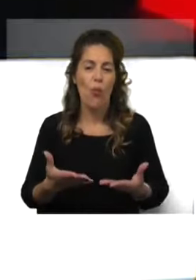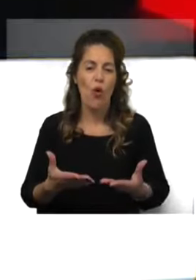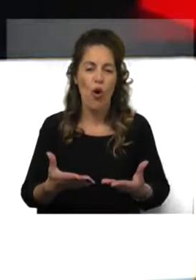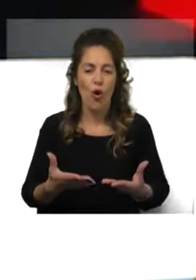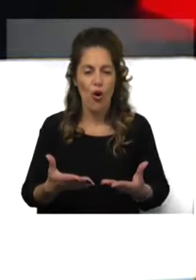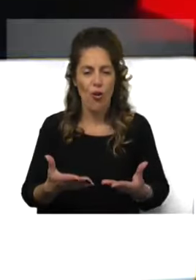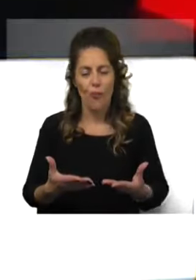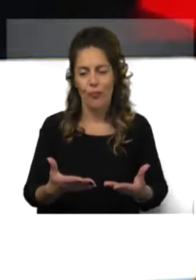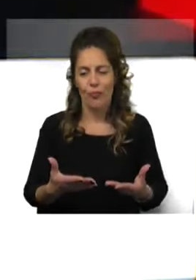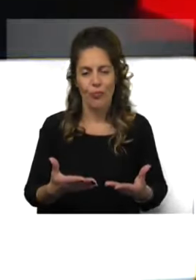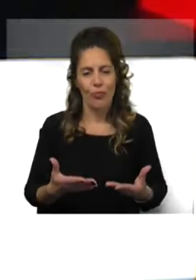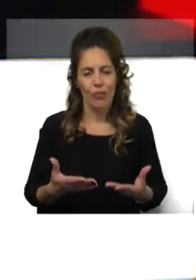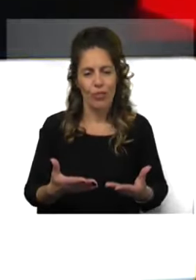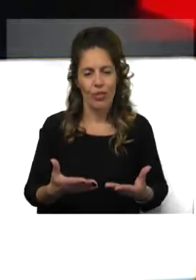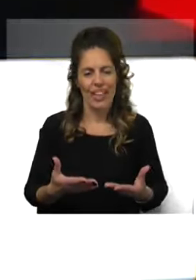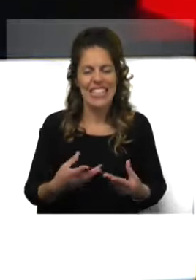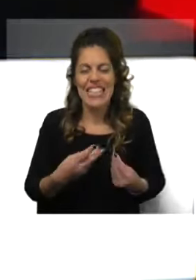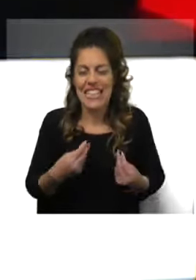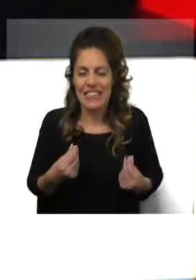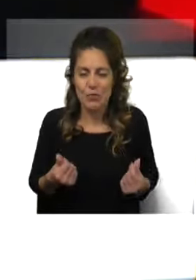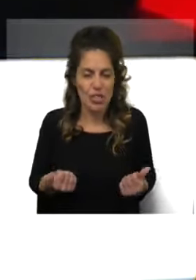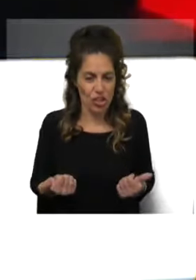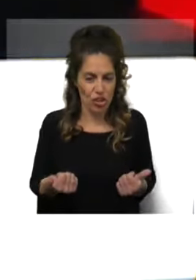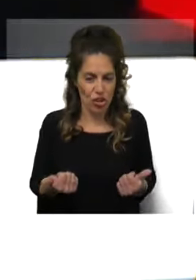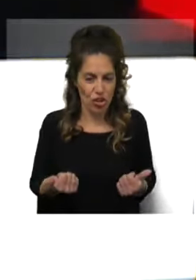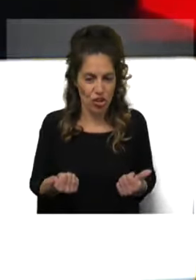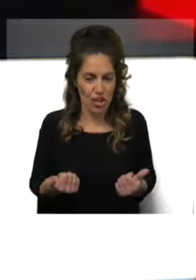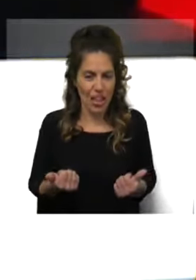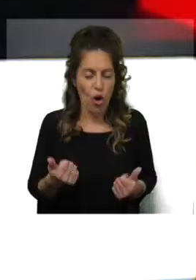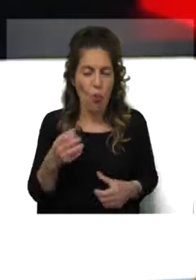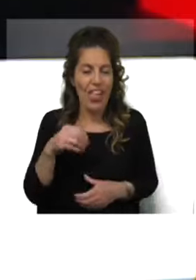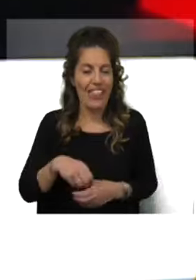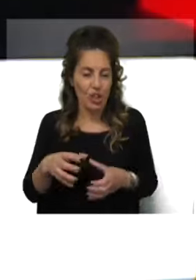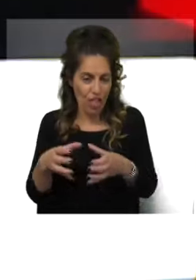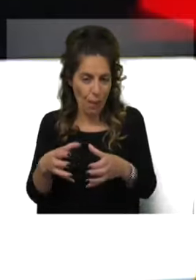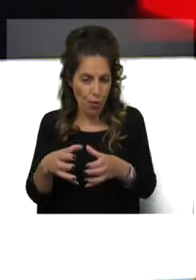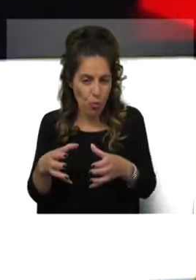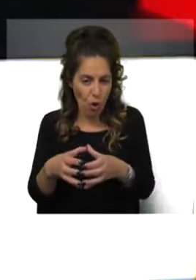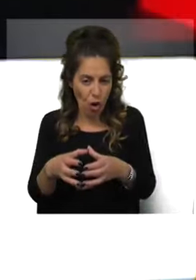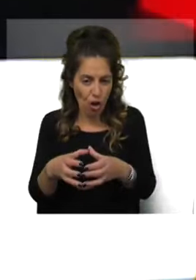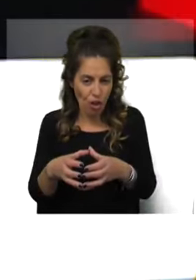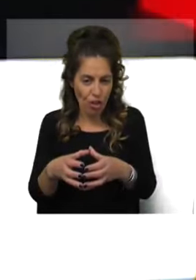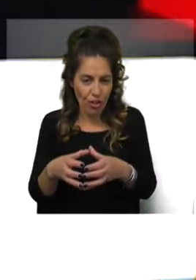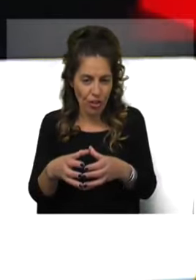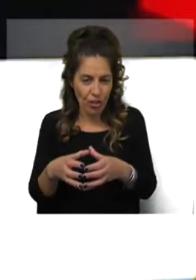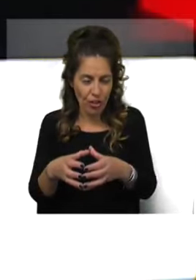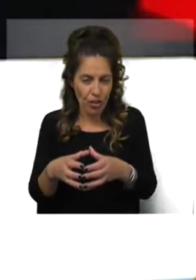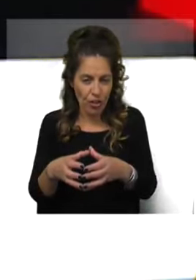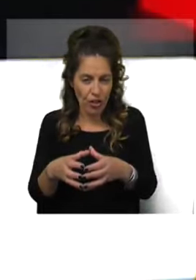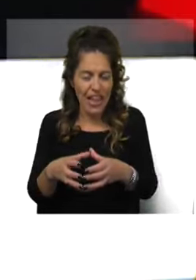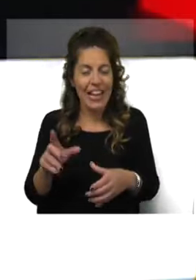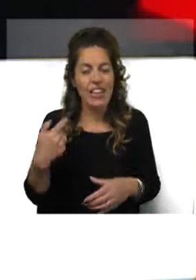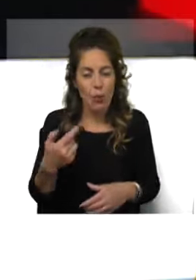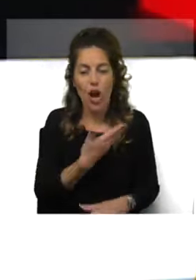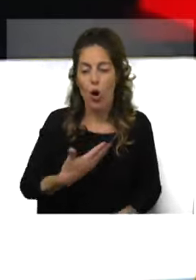esa ese ese ese sentimiento corporativo y por algo después gobierno